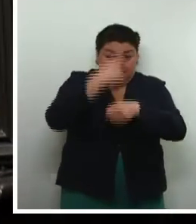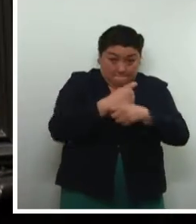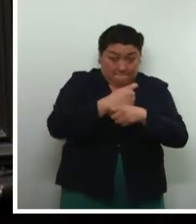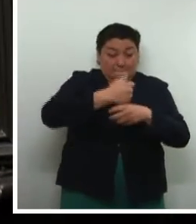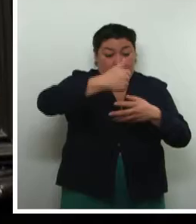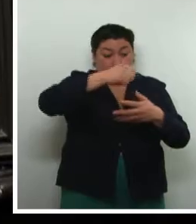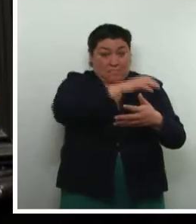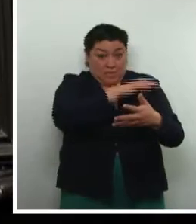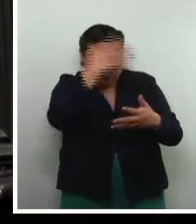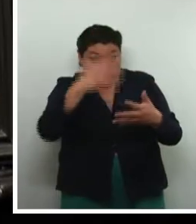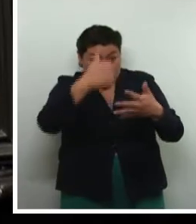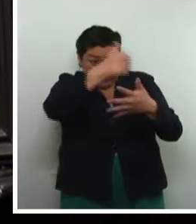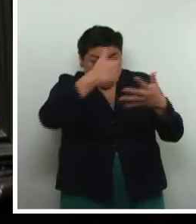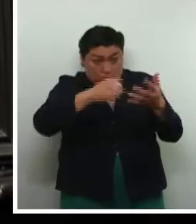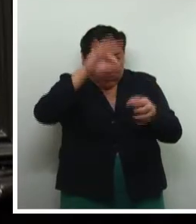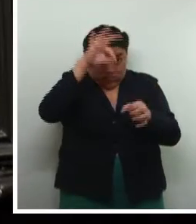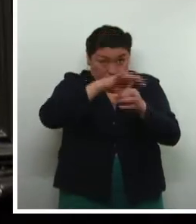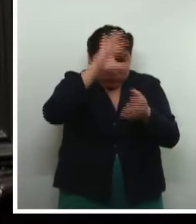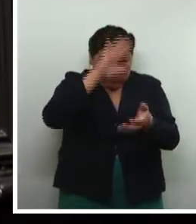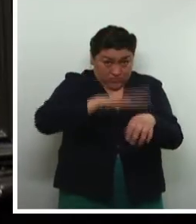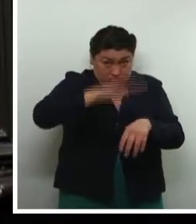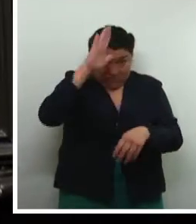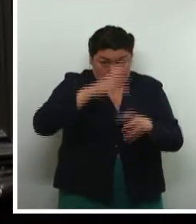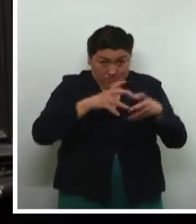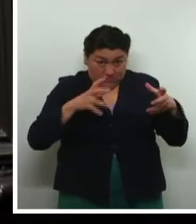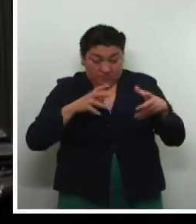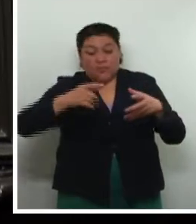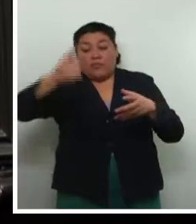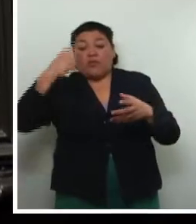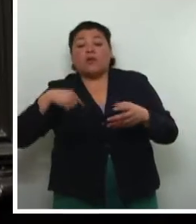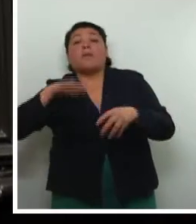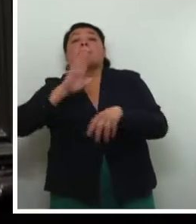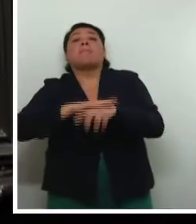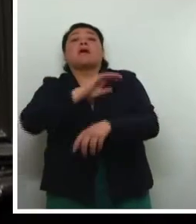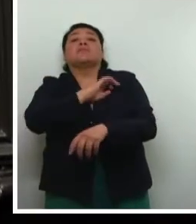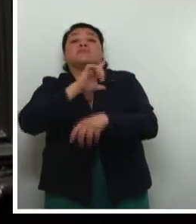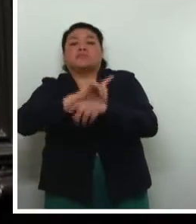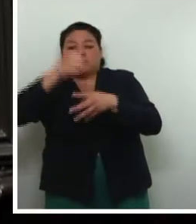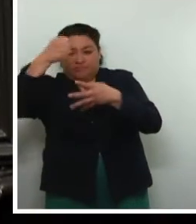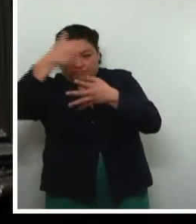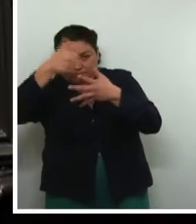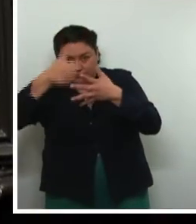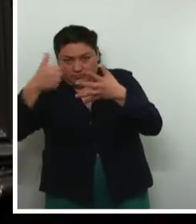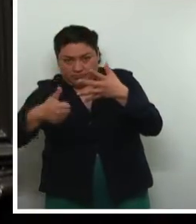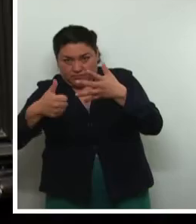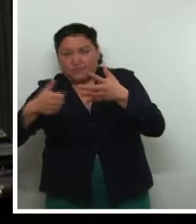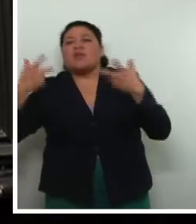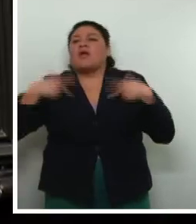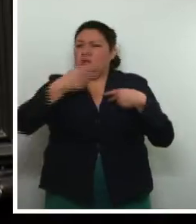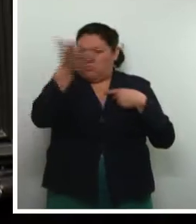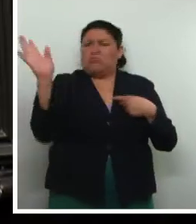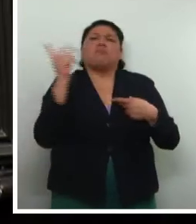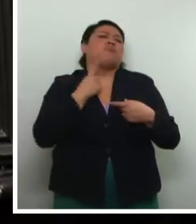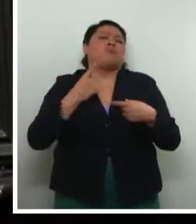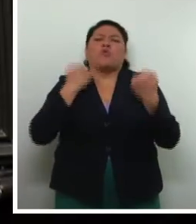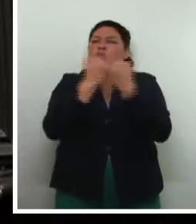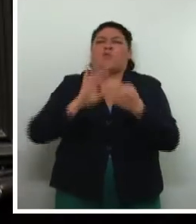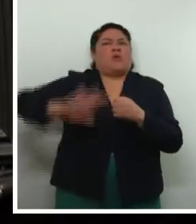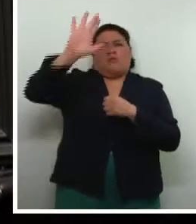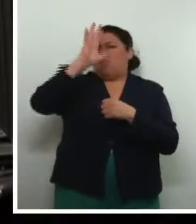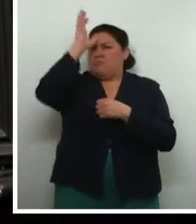particular los votos respecto a sus 3 reservas, lo mismo podrían hacer los demás diputados